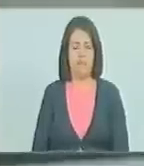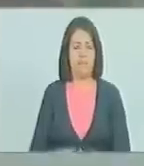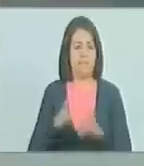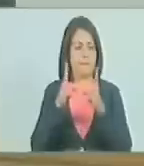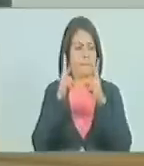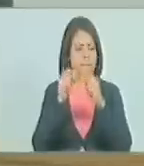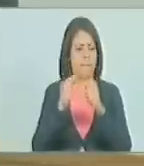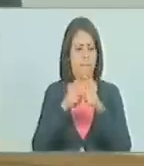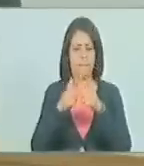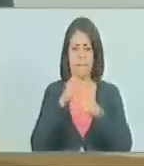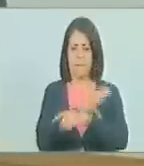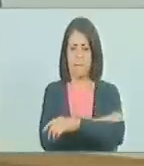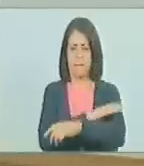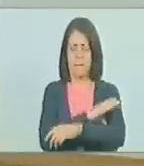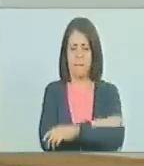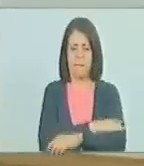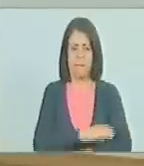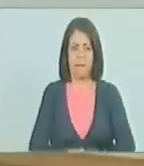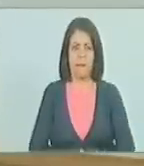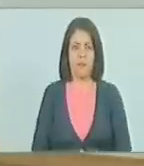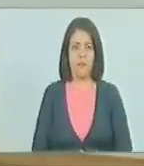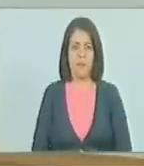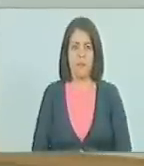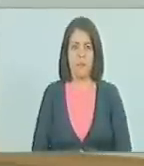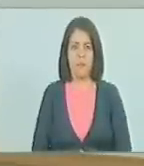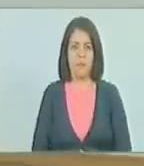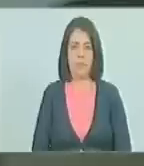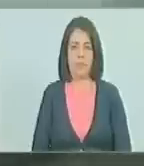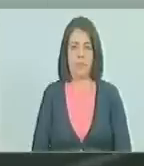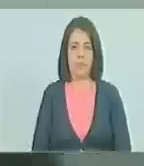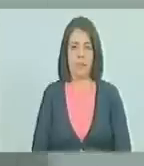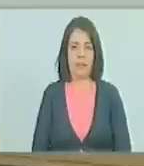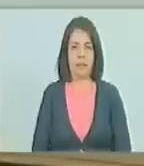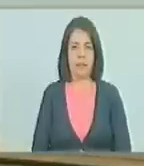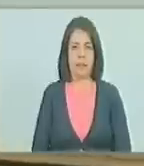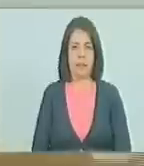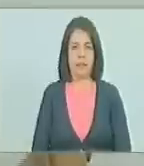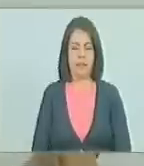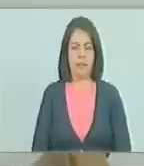¿Cuántos opositores yo tengo? No puedo decir eso.